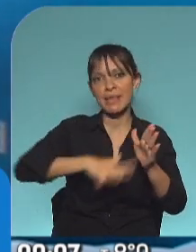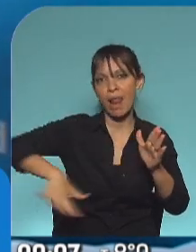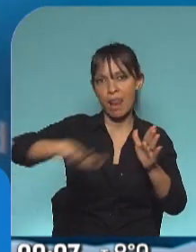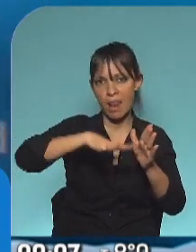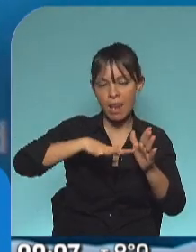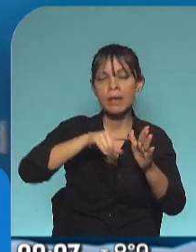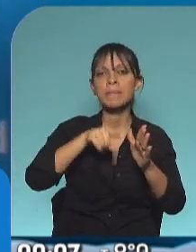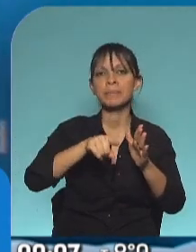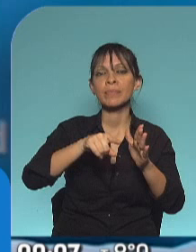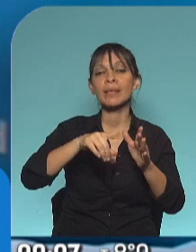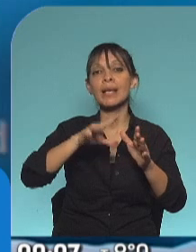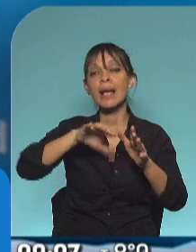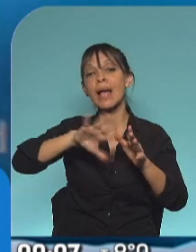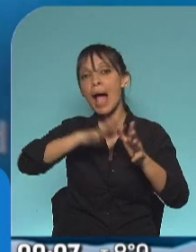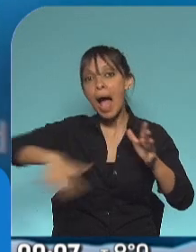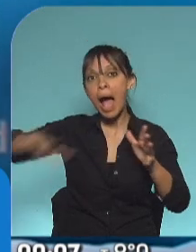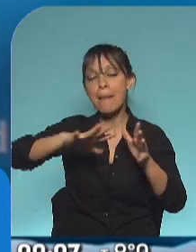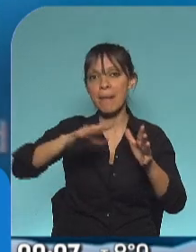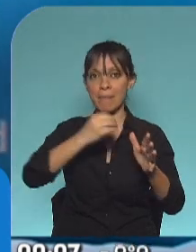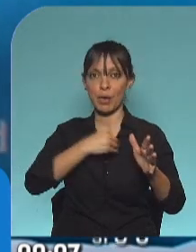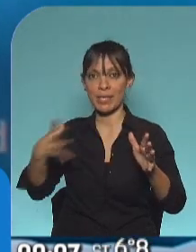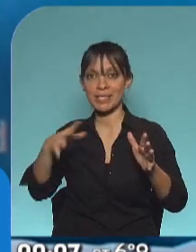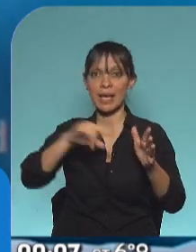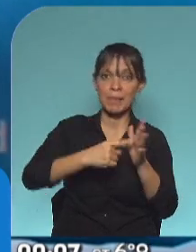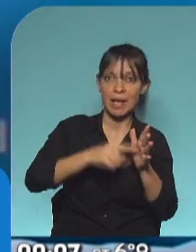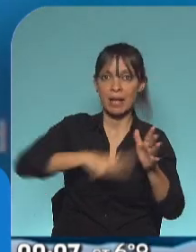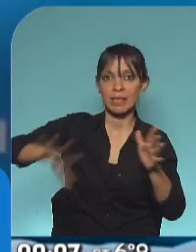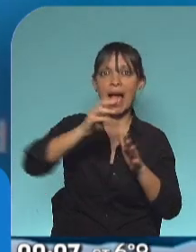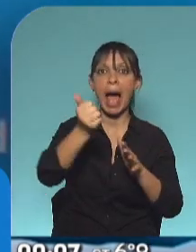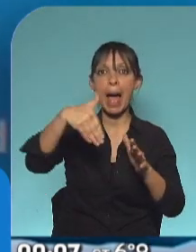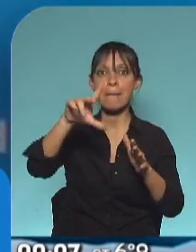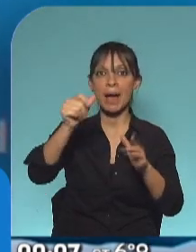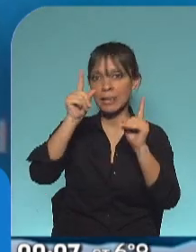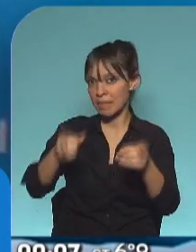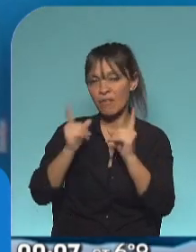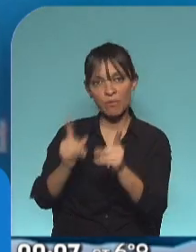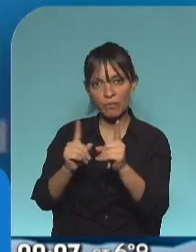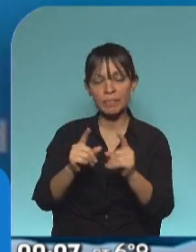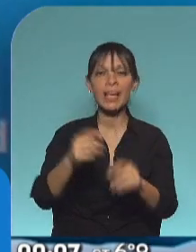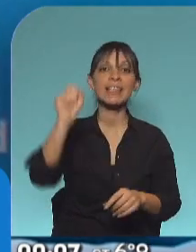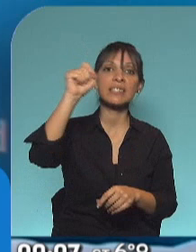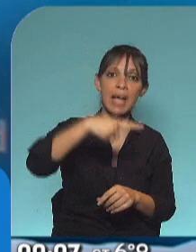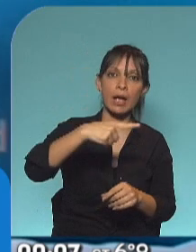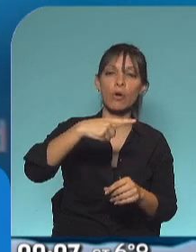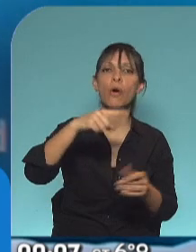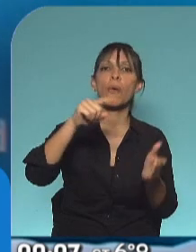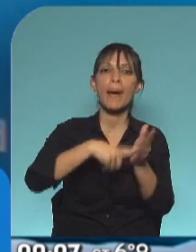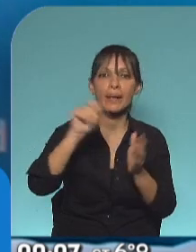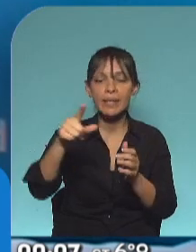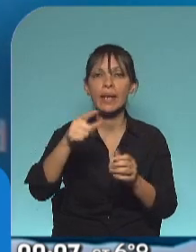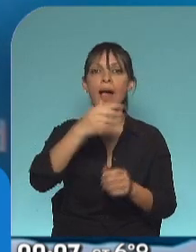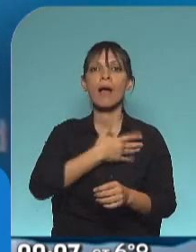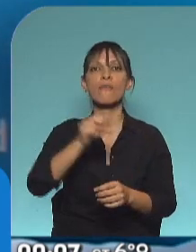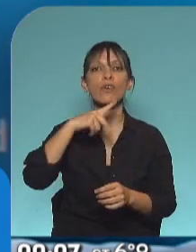Aires, en el área metropolitana de la provincia de Buenos Aires, en el Chaco, en las ciudades de Resistencia, Barranqueras, Fontana y